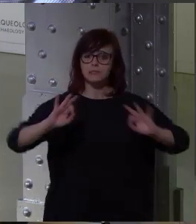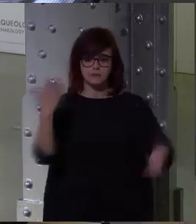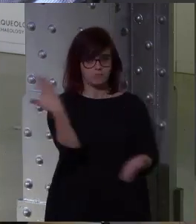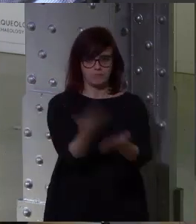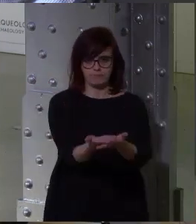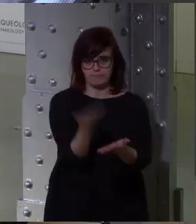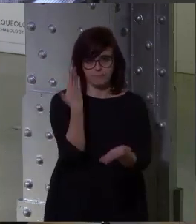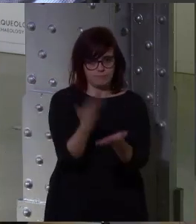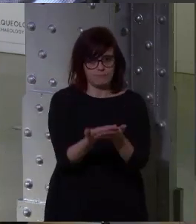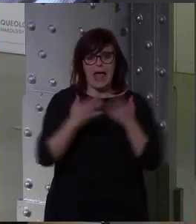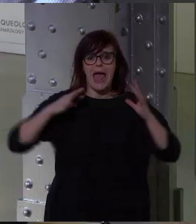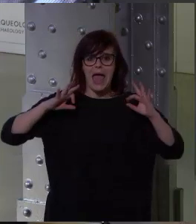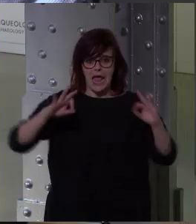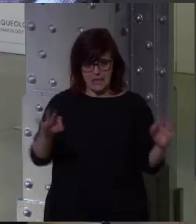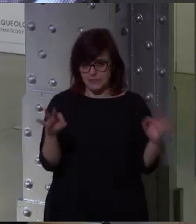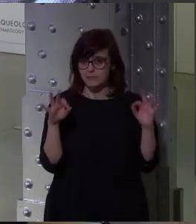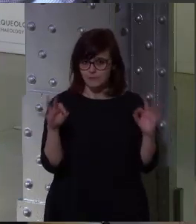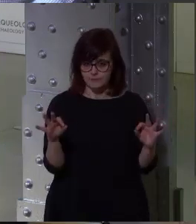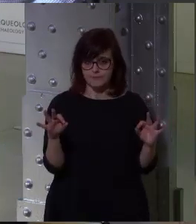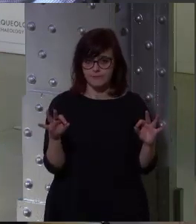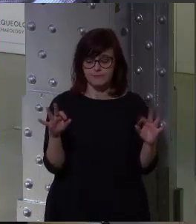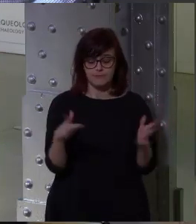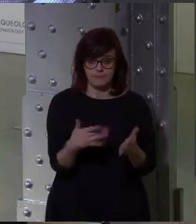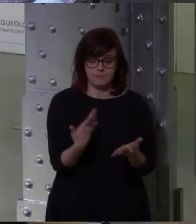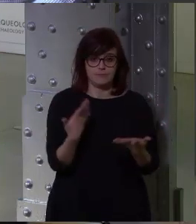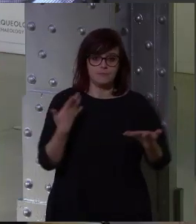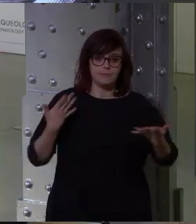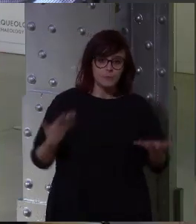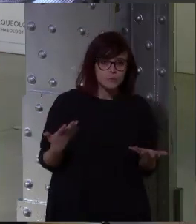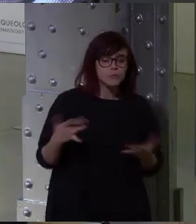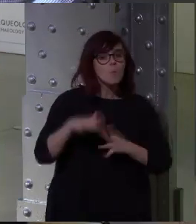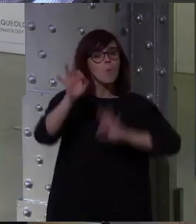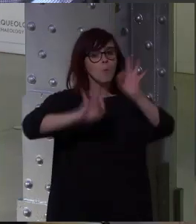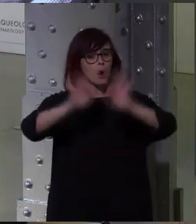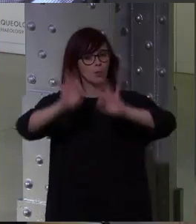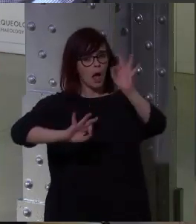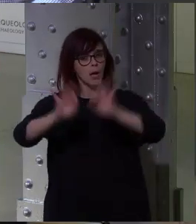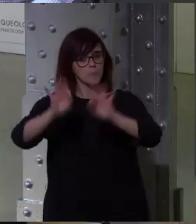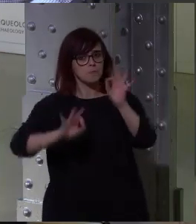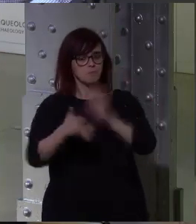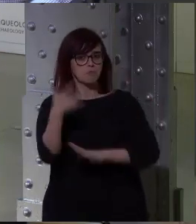no, demostradísimo, que hay un porcentaje